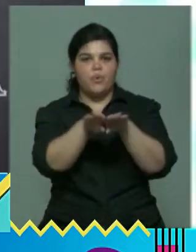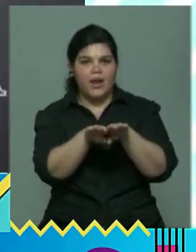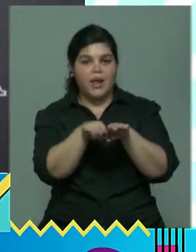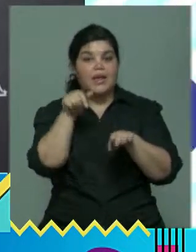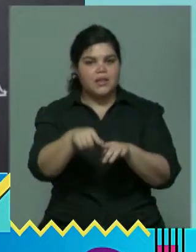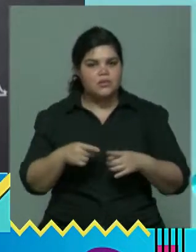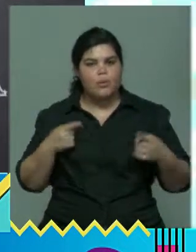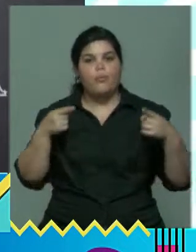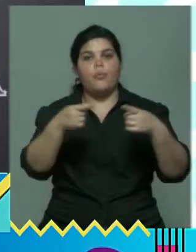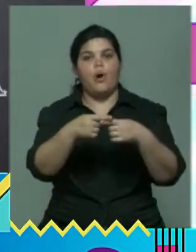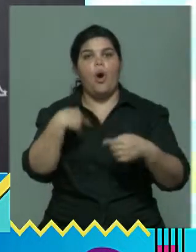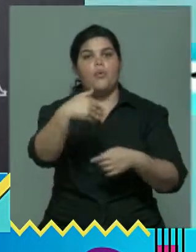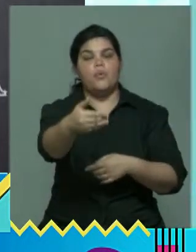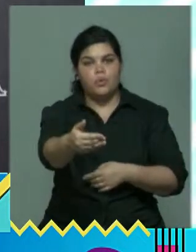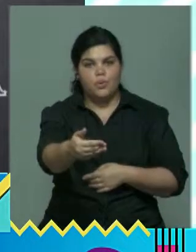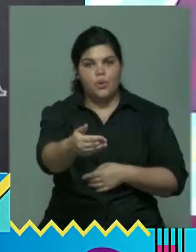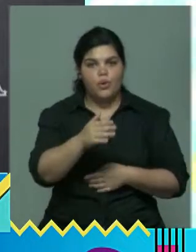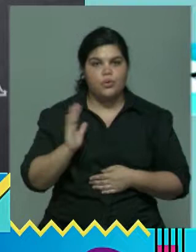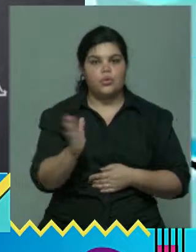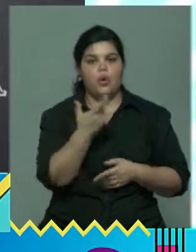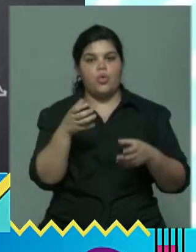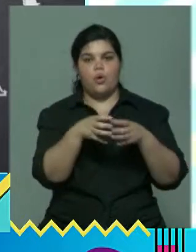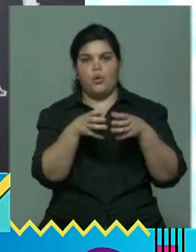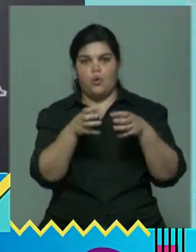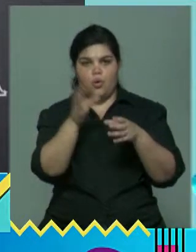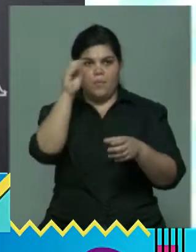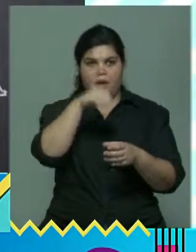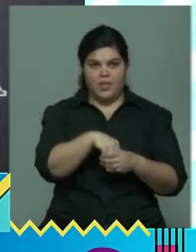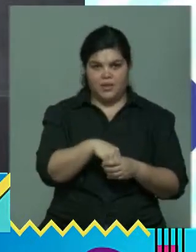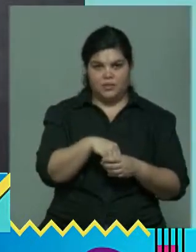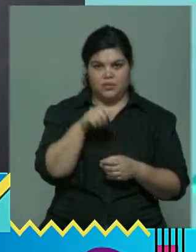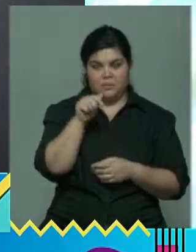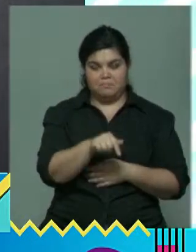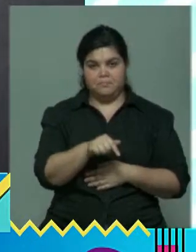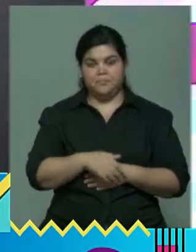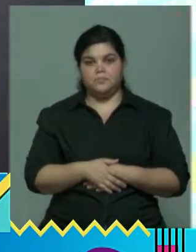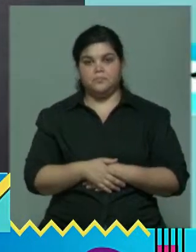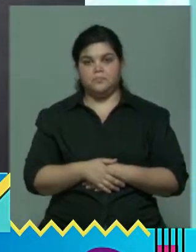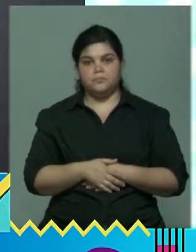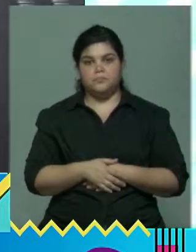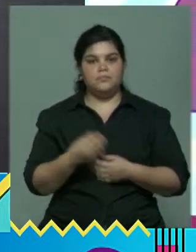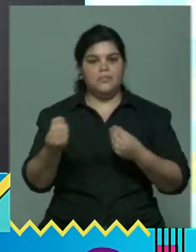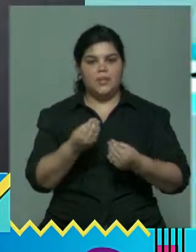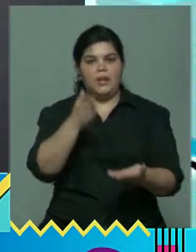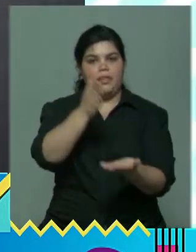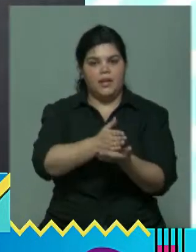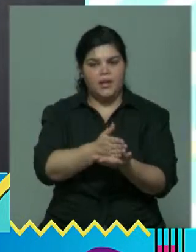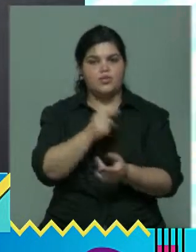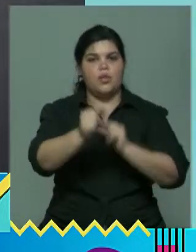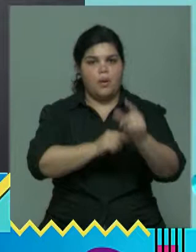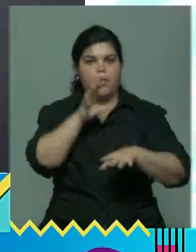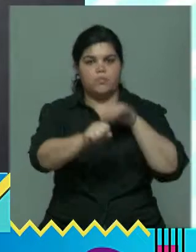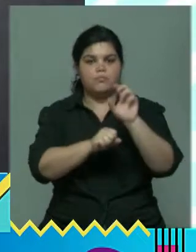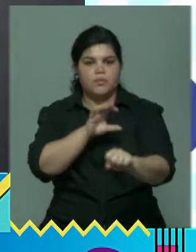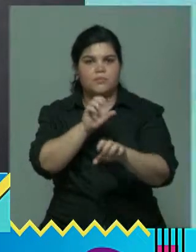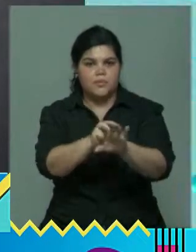la aspiración, creo, de todos los que trabajamos desde este lugar para la conquista de derechos. Bien. Sí.